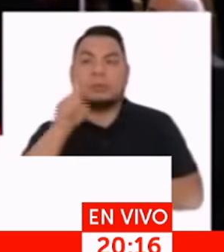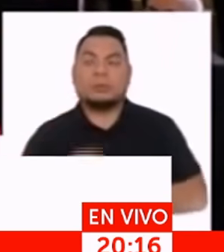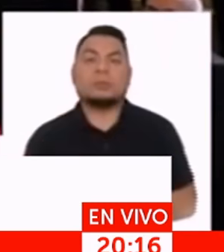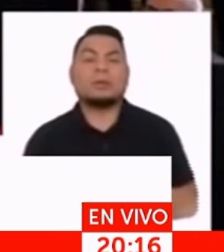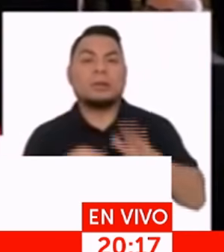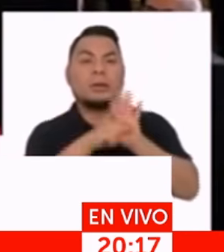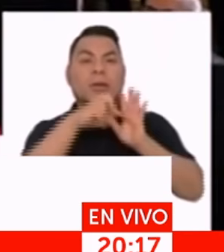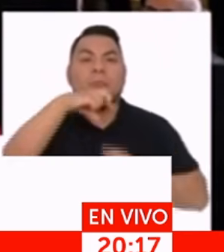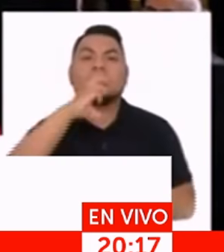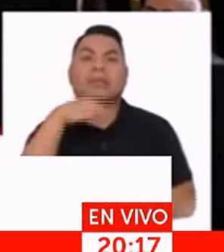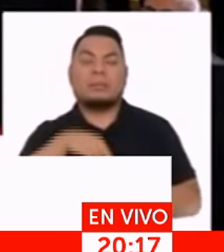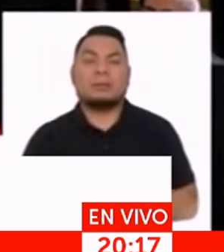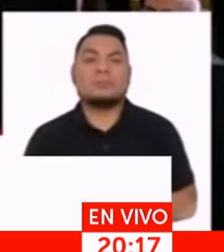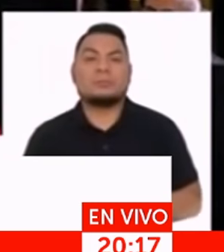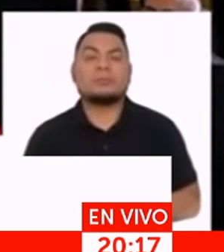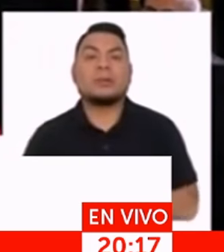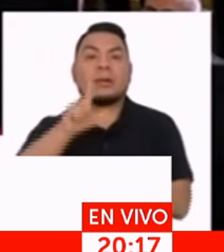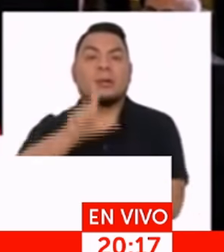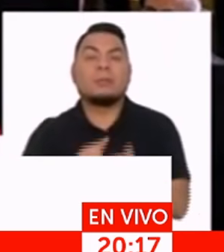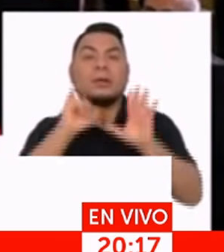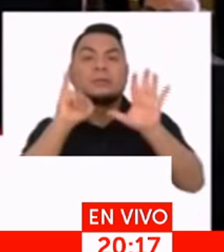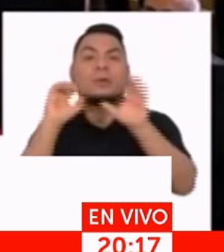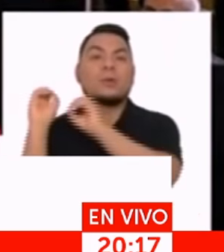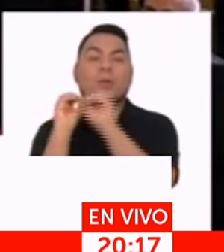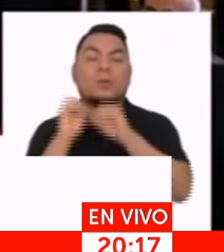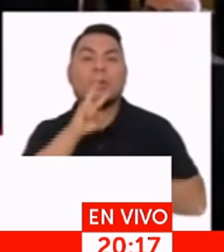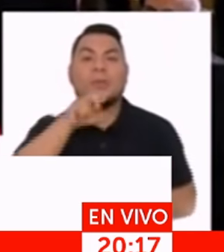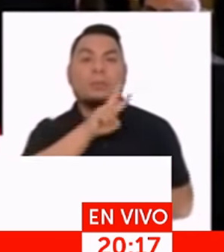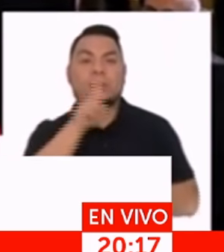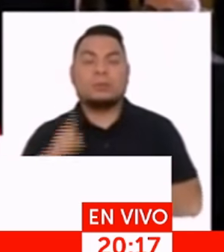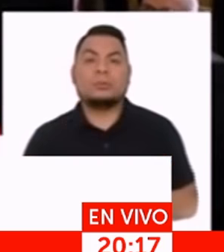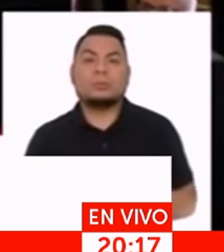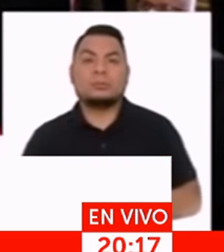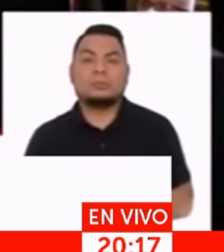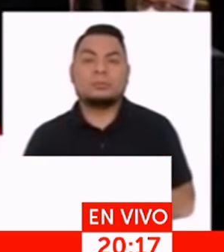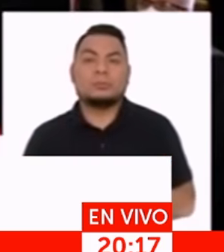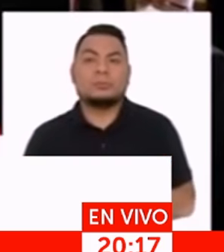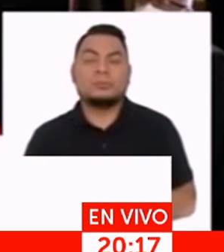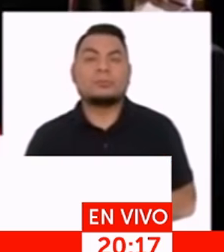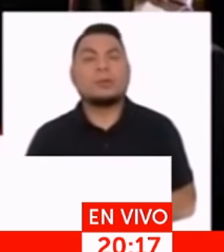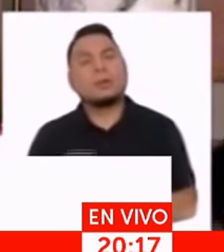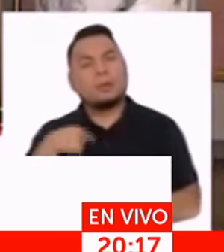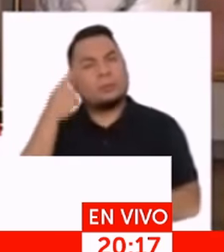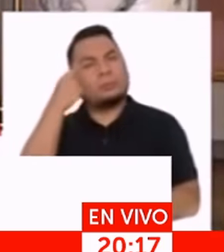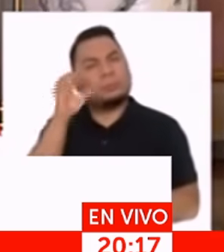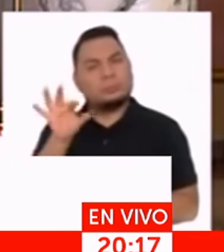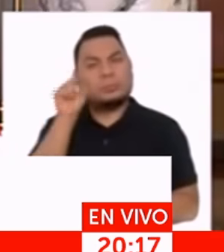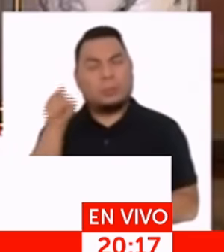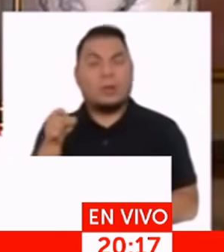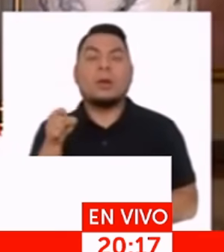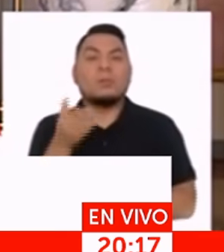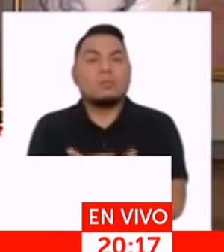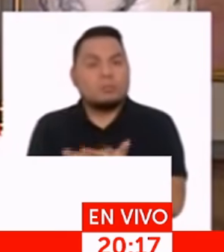en el Salón Dorado en Palacio de Gobierno. Continuemos escuchando. 2021. Vista la propuesta de la